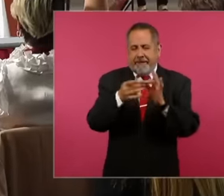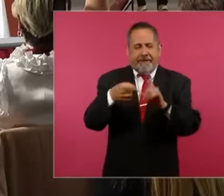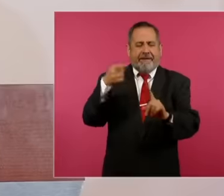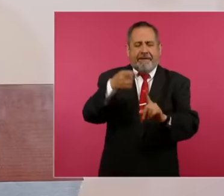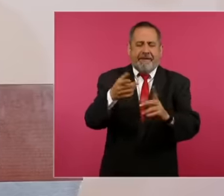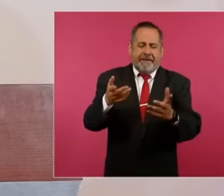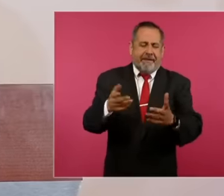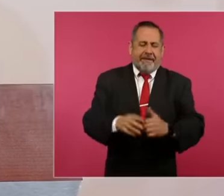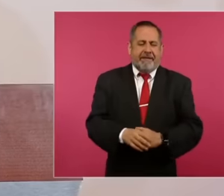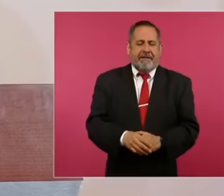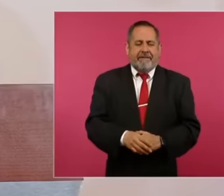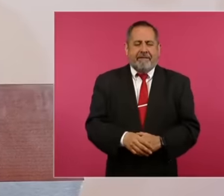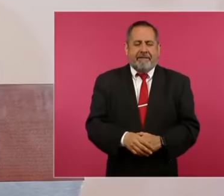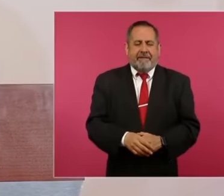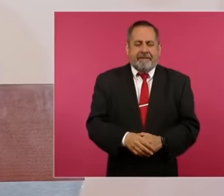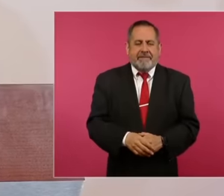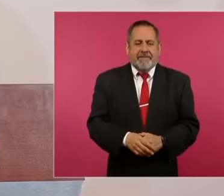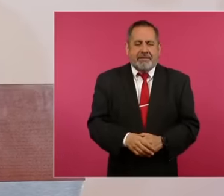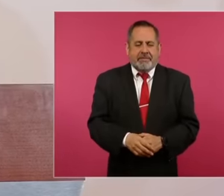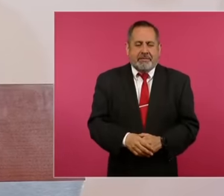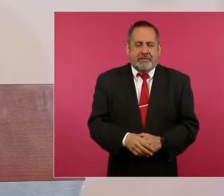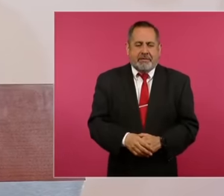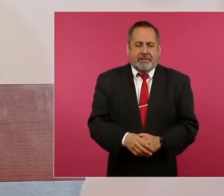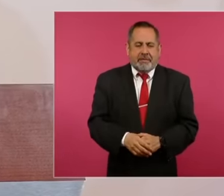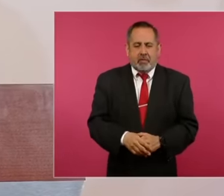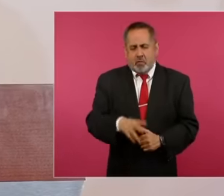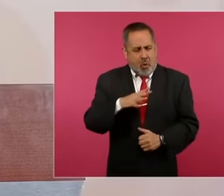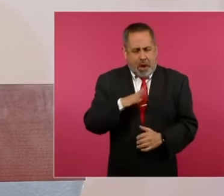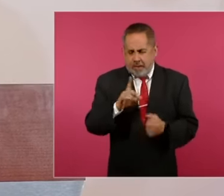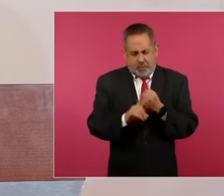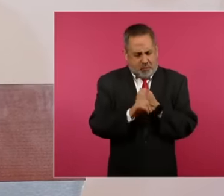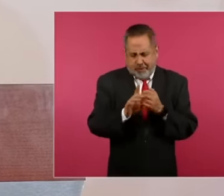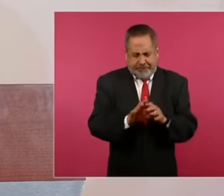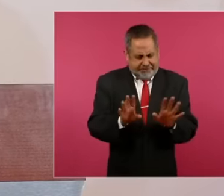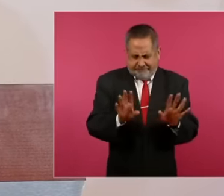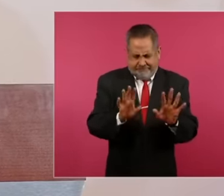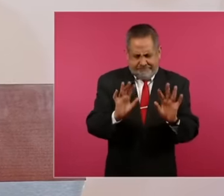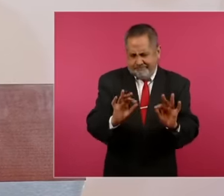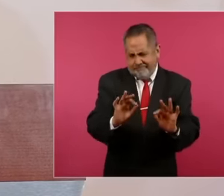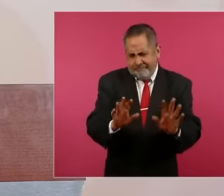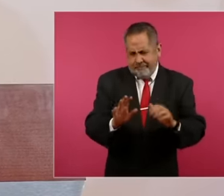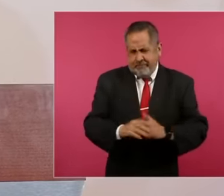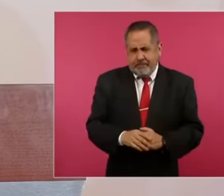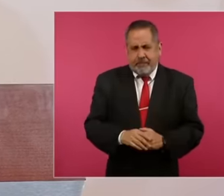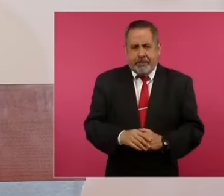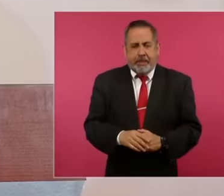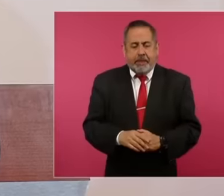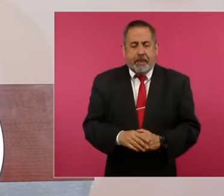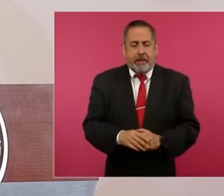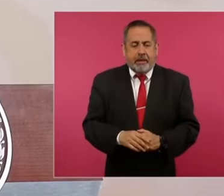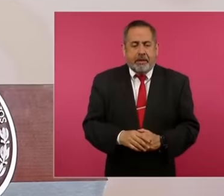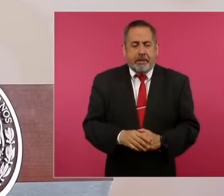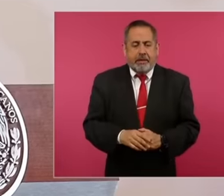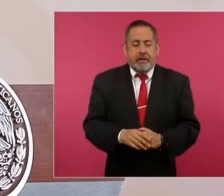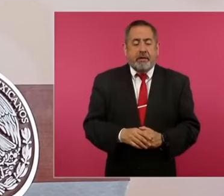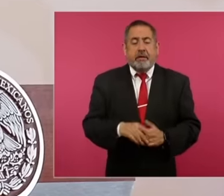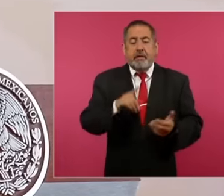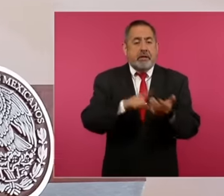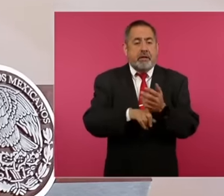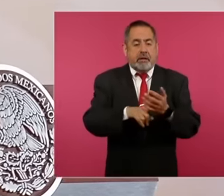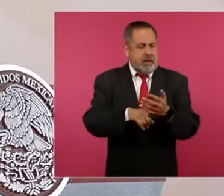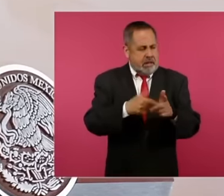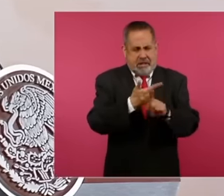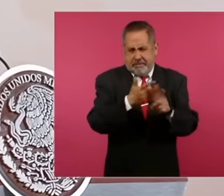Entonces, no hay ningún problema hay ningún problema, tienen toda